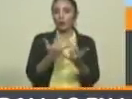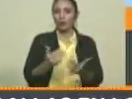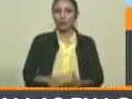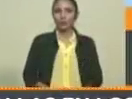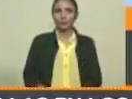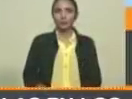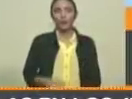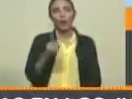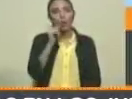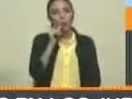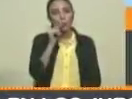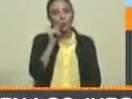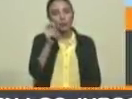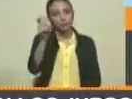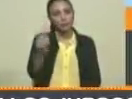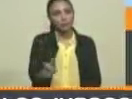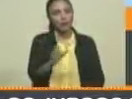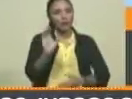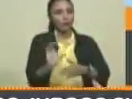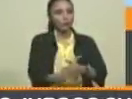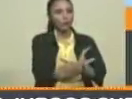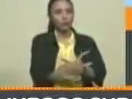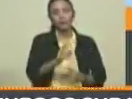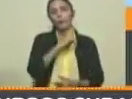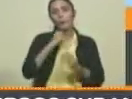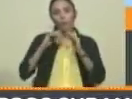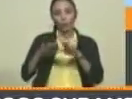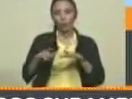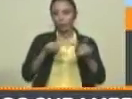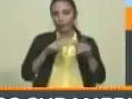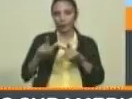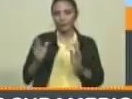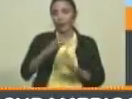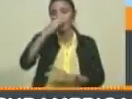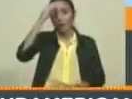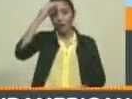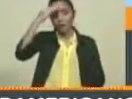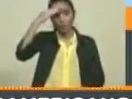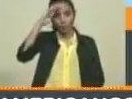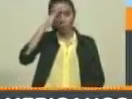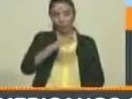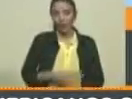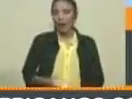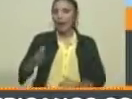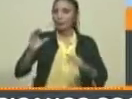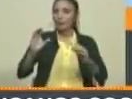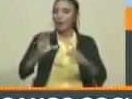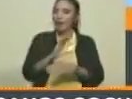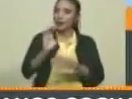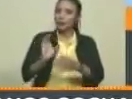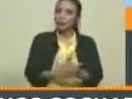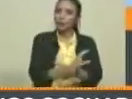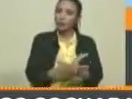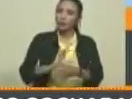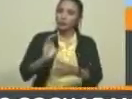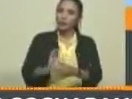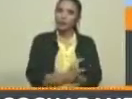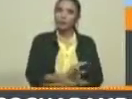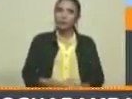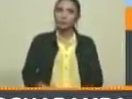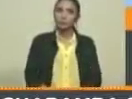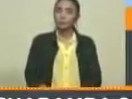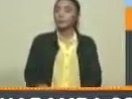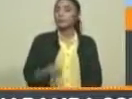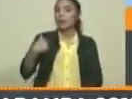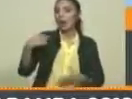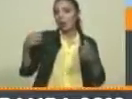Carlos Puebla es un compositor ya fallecido de Cuba que sacó esta canción en los años 60, cuando buena parte de